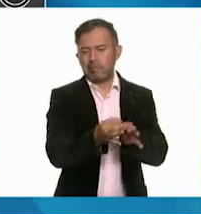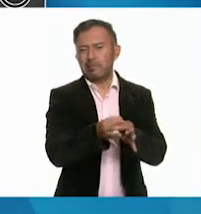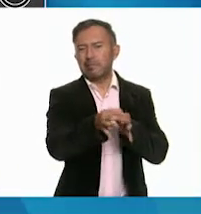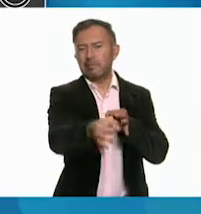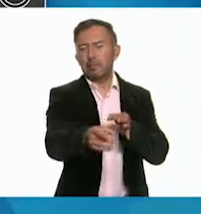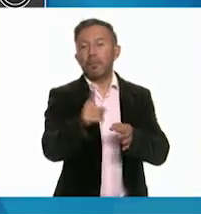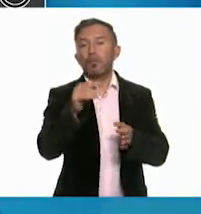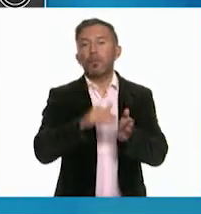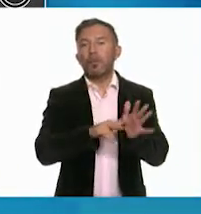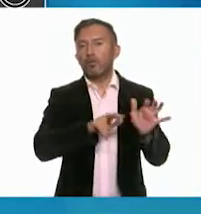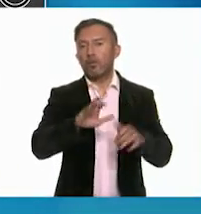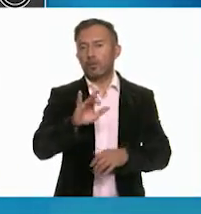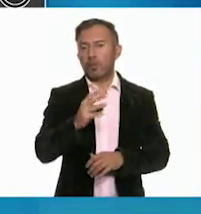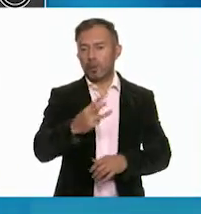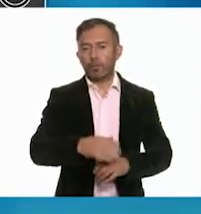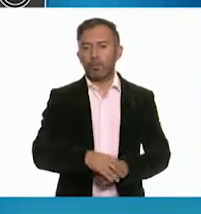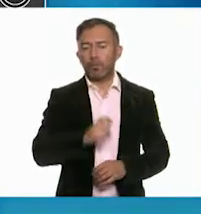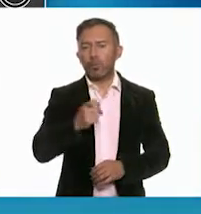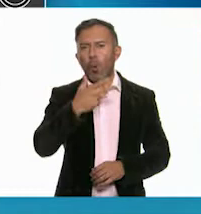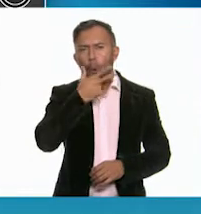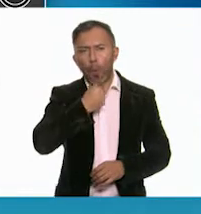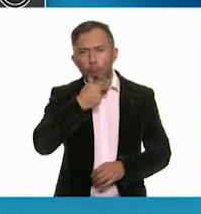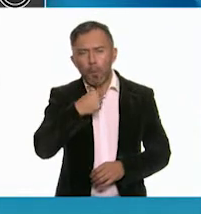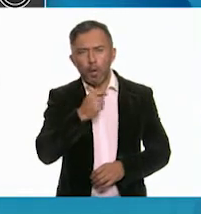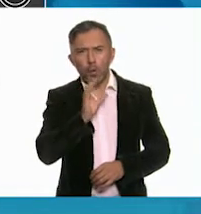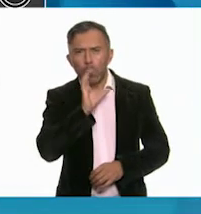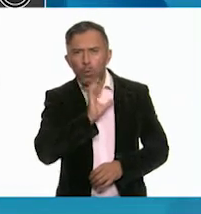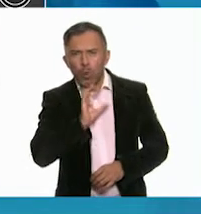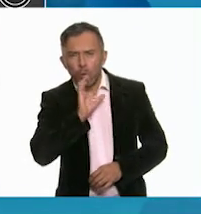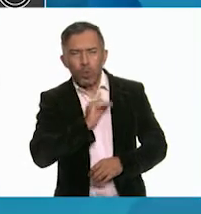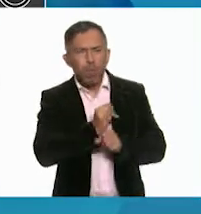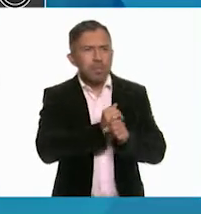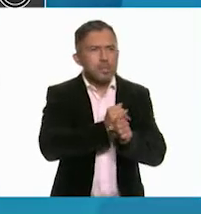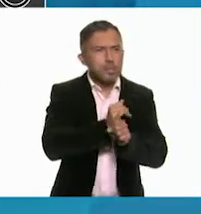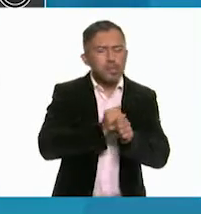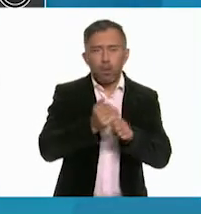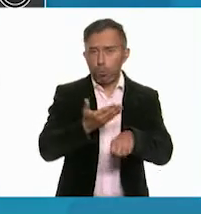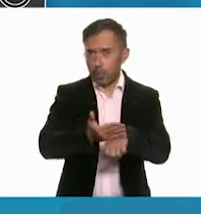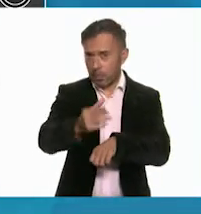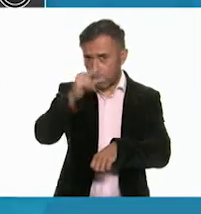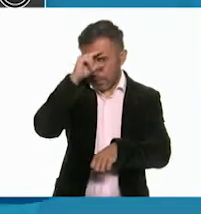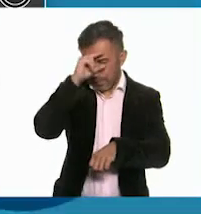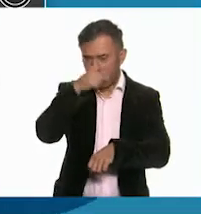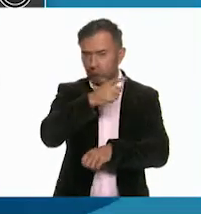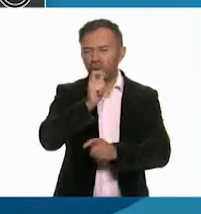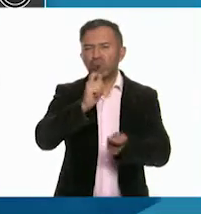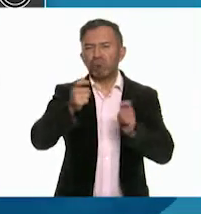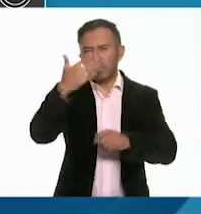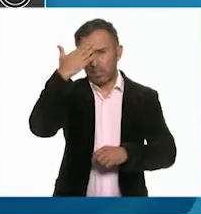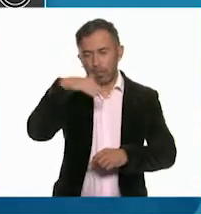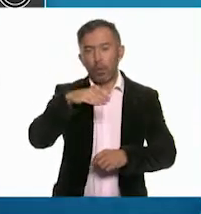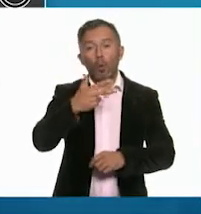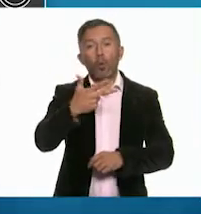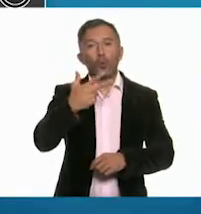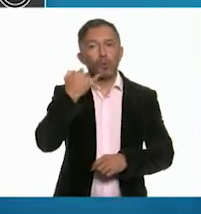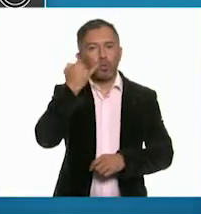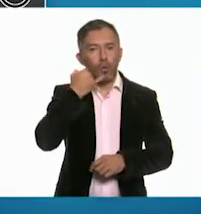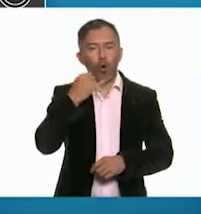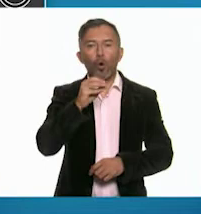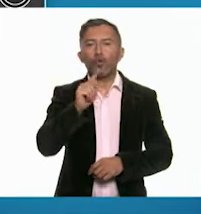Uomini liberi. Era un hombre curioso y muy inteligente. Aprendió a hablar 8 lenguas: otomí,